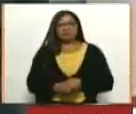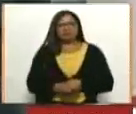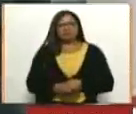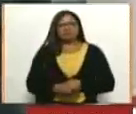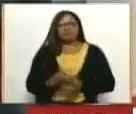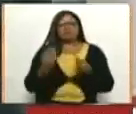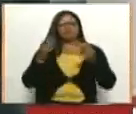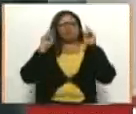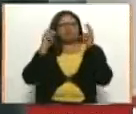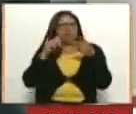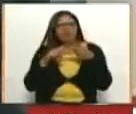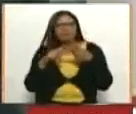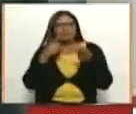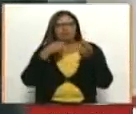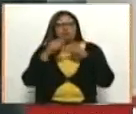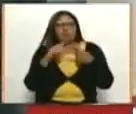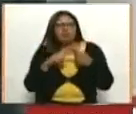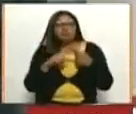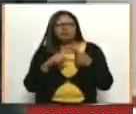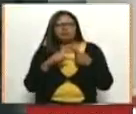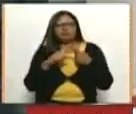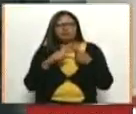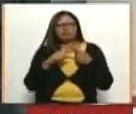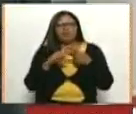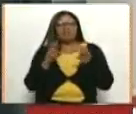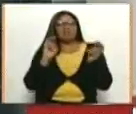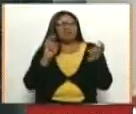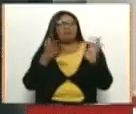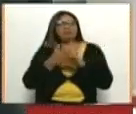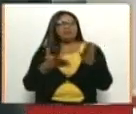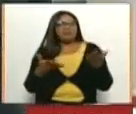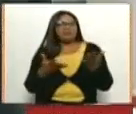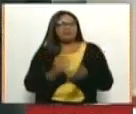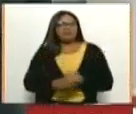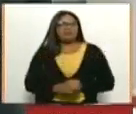bastantes temas. Está el tema de comercio, como tú estás diciendo. Está el tema